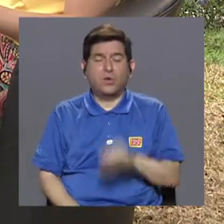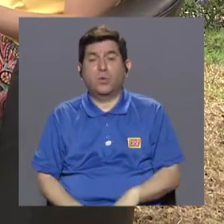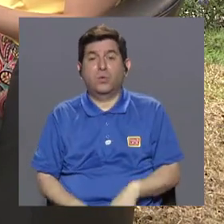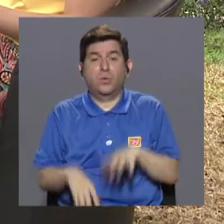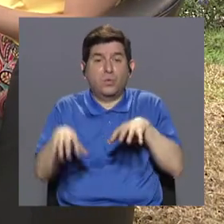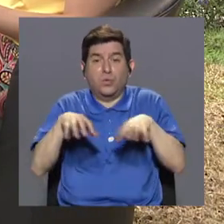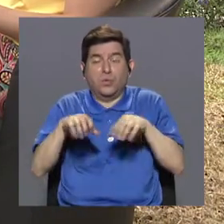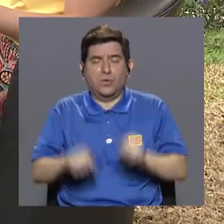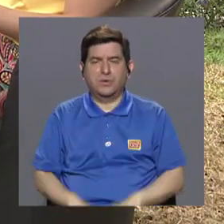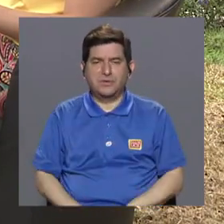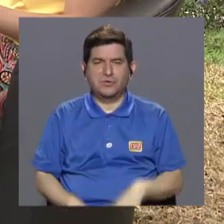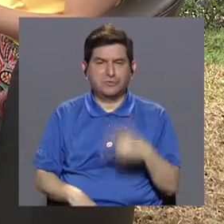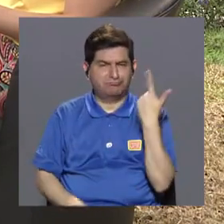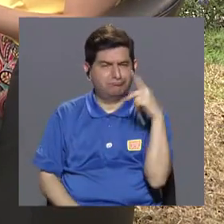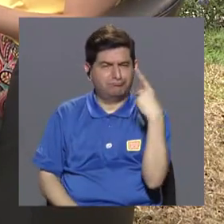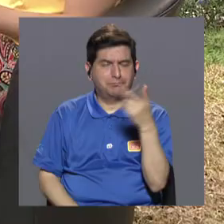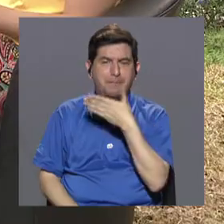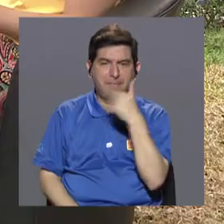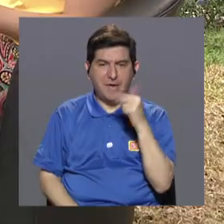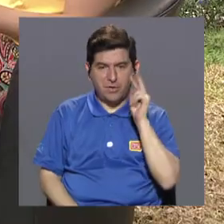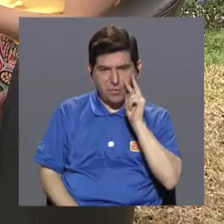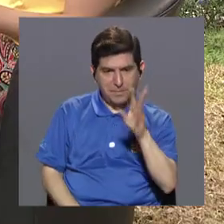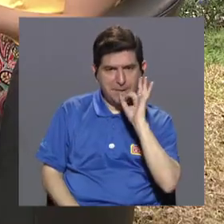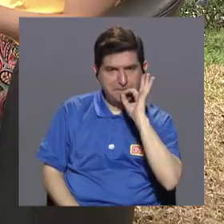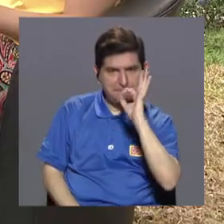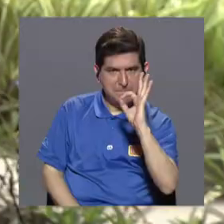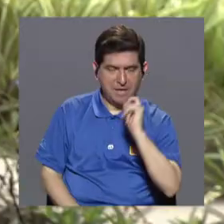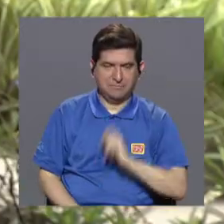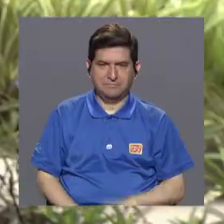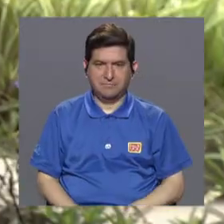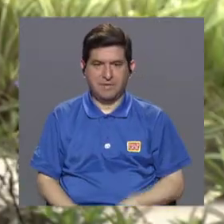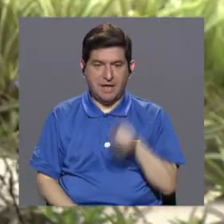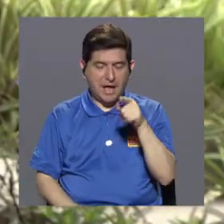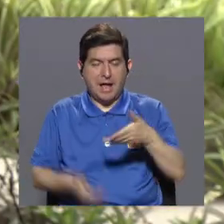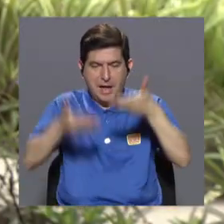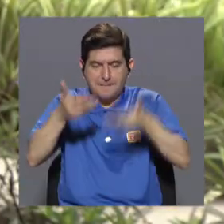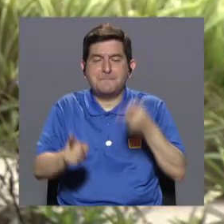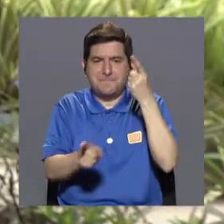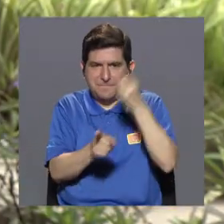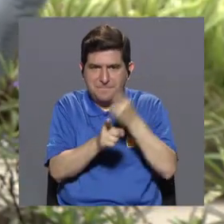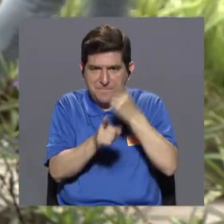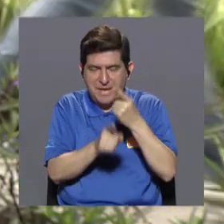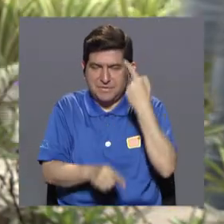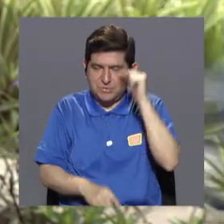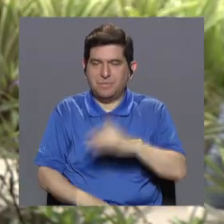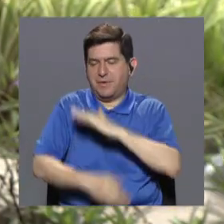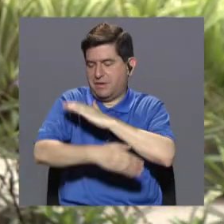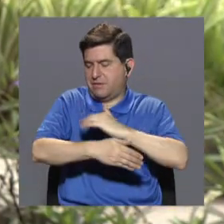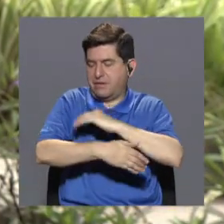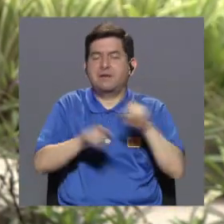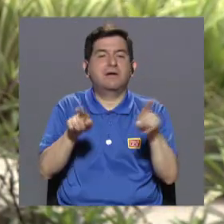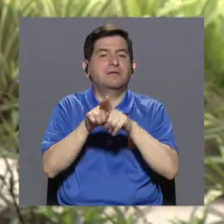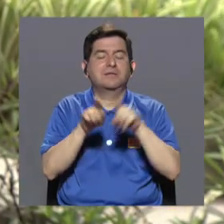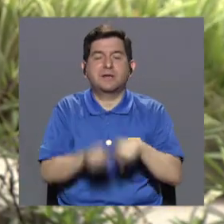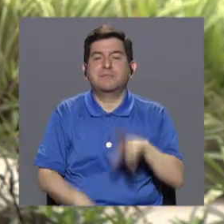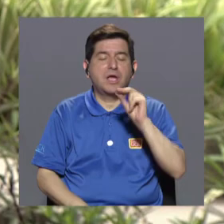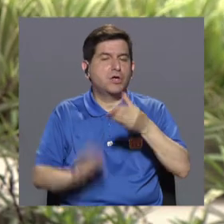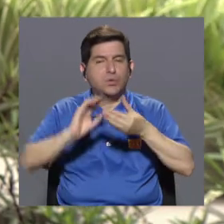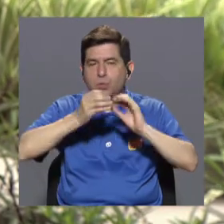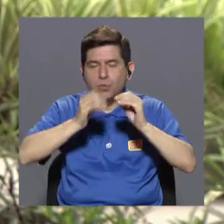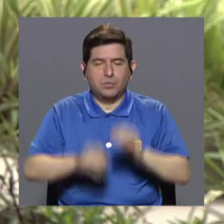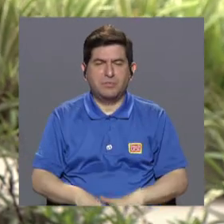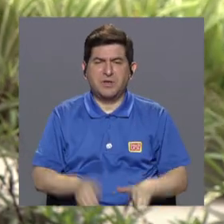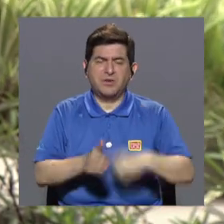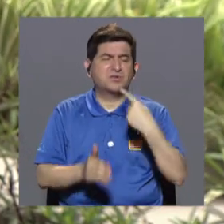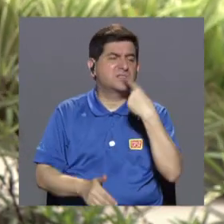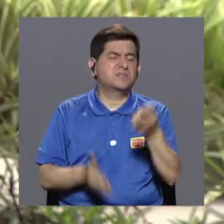tener complicaciones y es peligroso. Entonces siempre fijarse muy bien que sea el peso adecuado para su mascota y también no hacer cálculos,